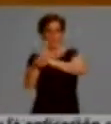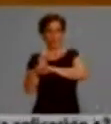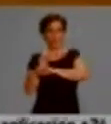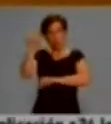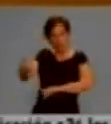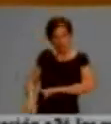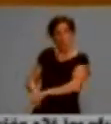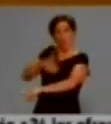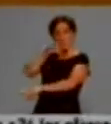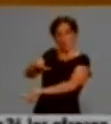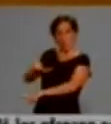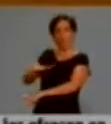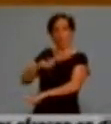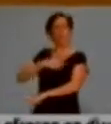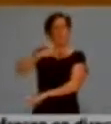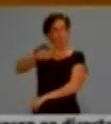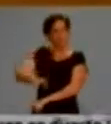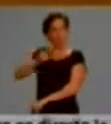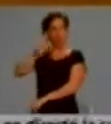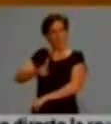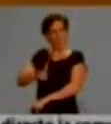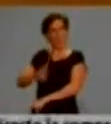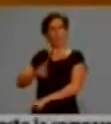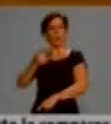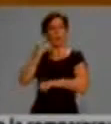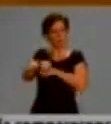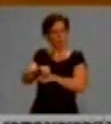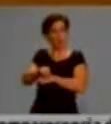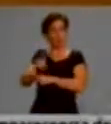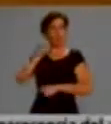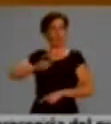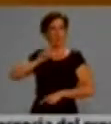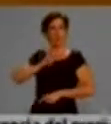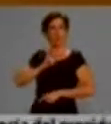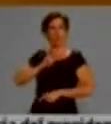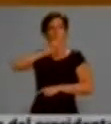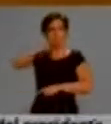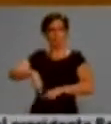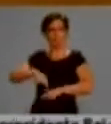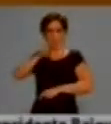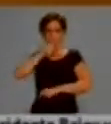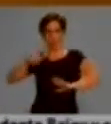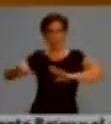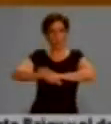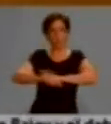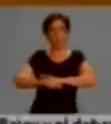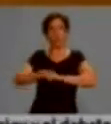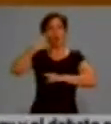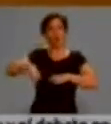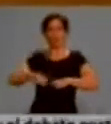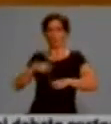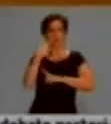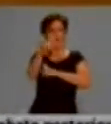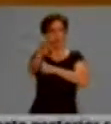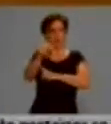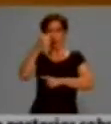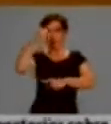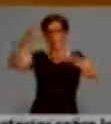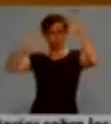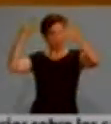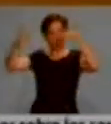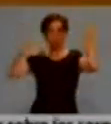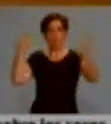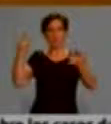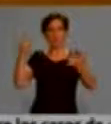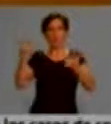tiene derecho a mentir, a esconder la verdad, a negar los hechos, a fantasear,